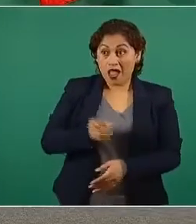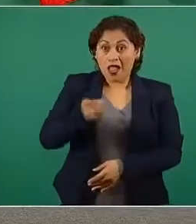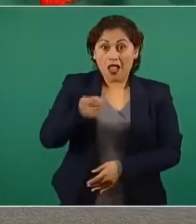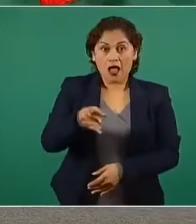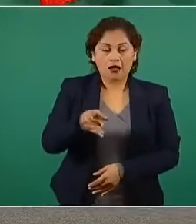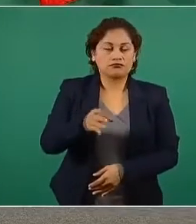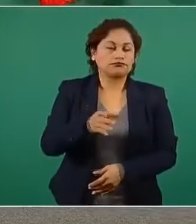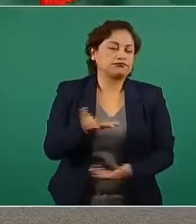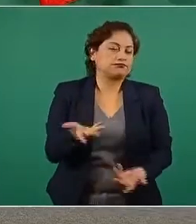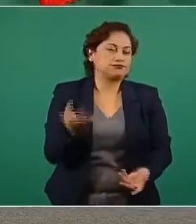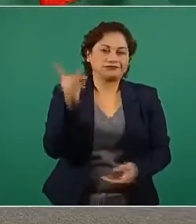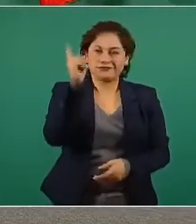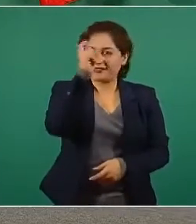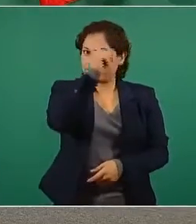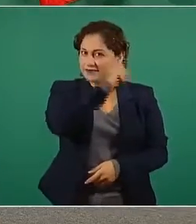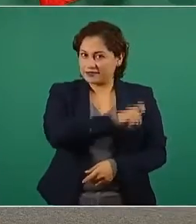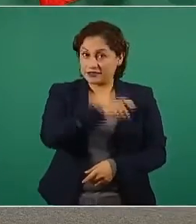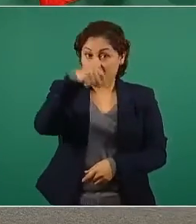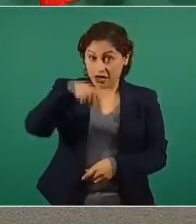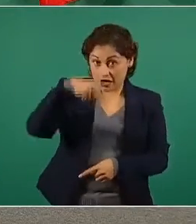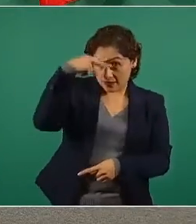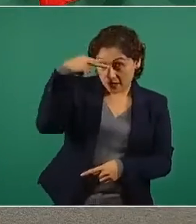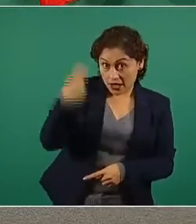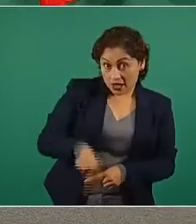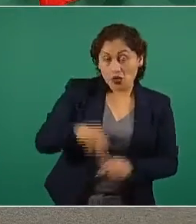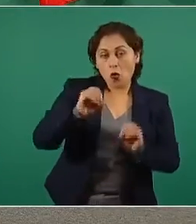ni en México ni en el extranjero.